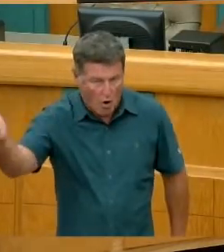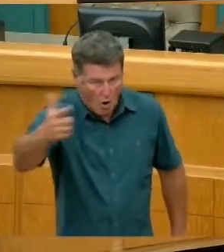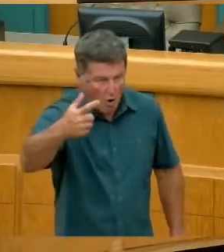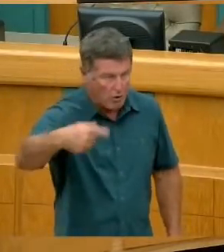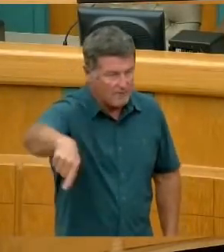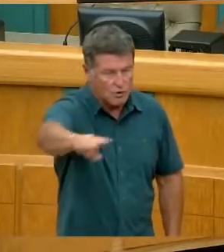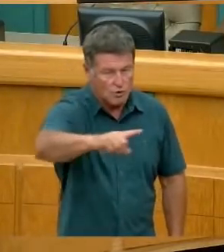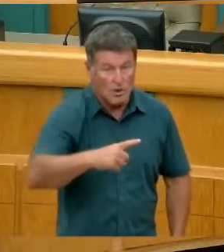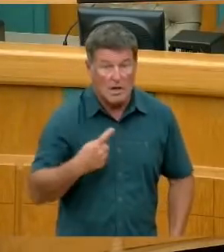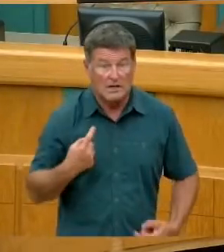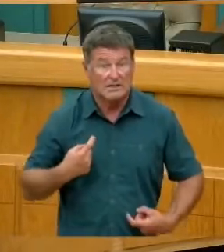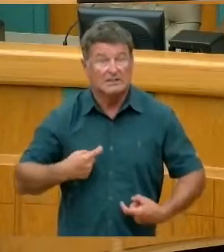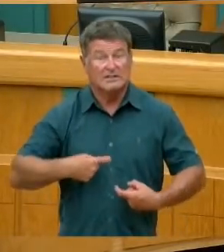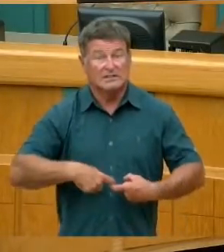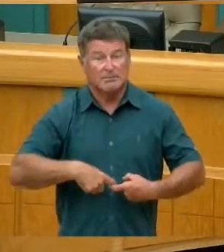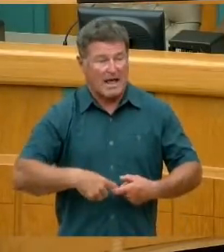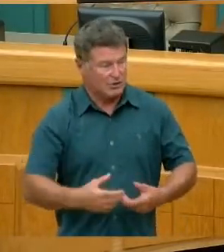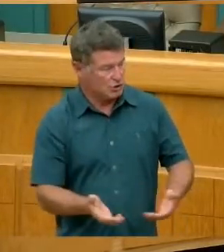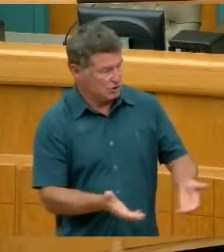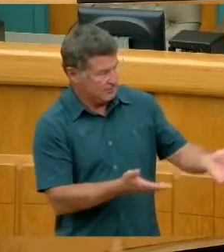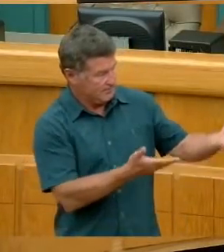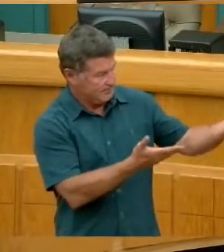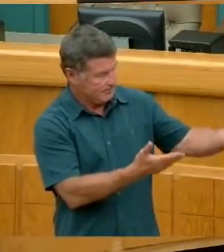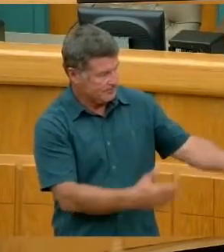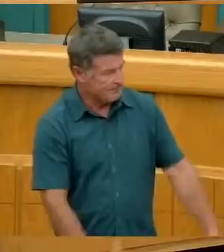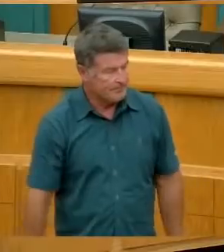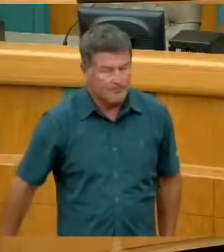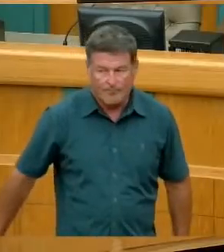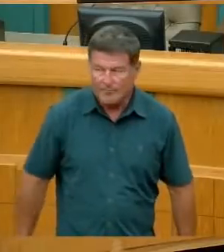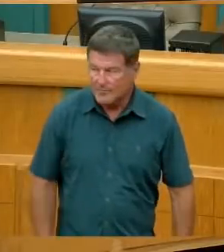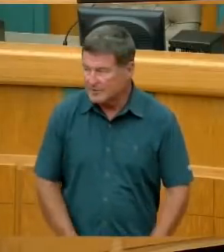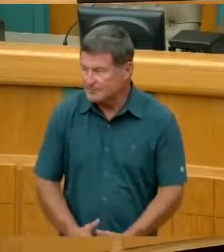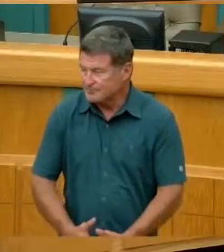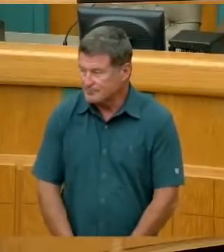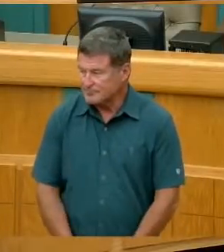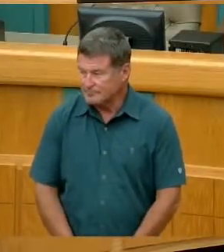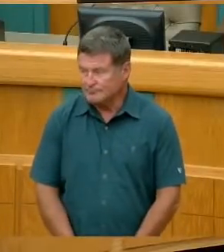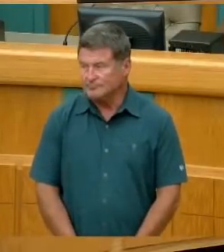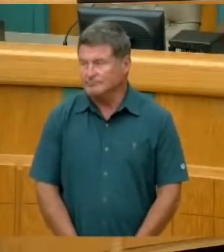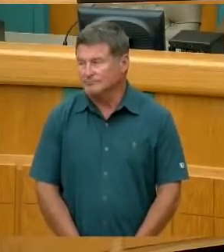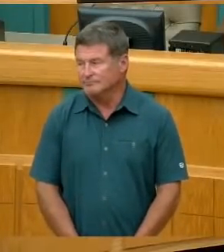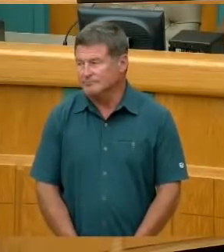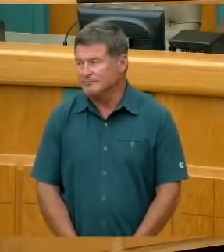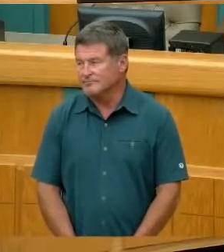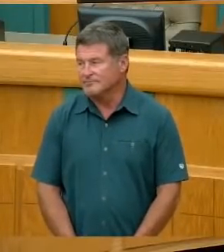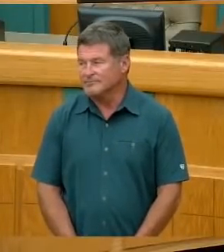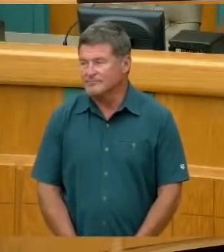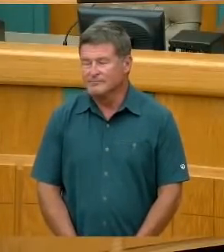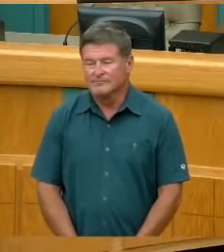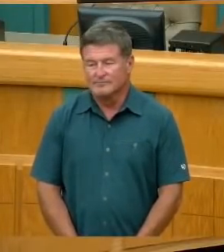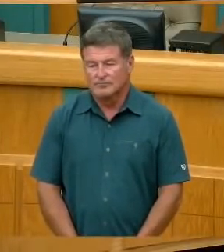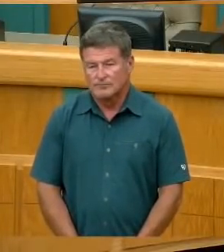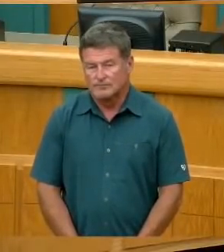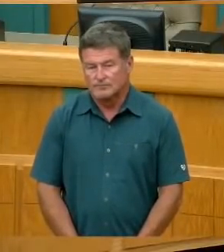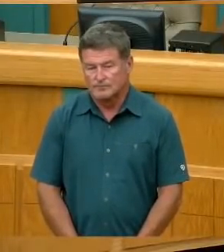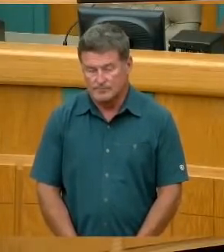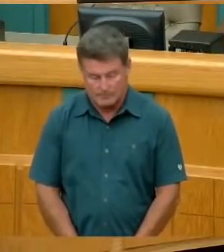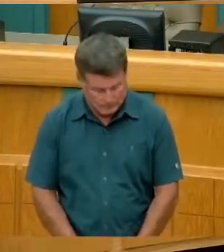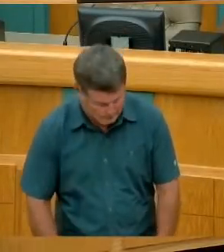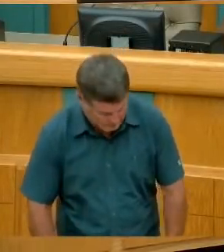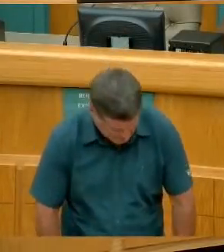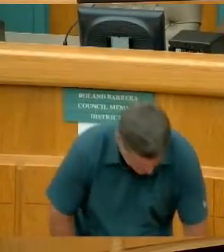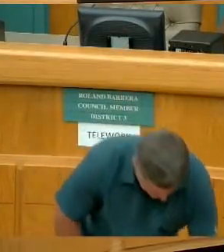El oficial Chuck Williams dedicó más de 35 años de su vida a la ciudad de Corpus Christi como oficial. Él era una leyenda, mucha gente lo